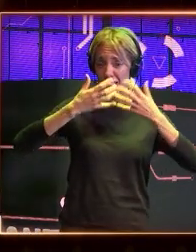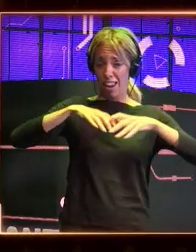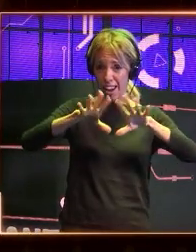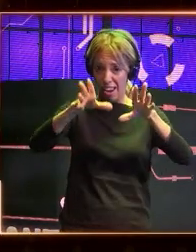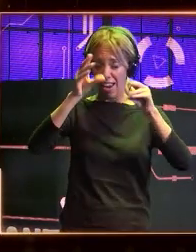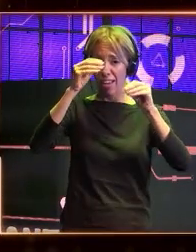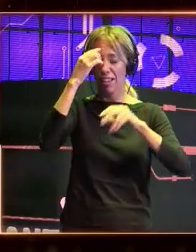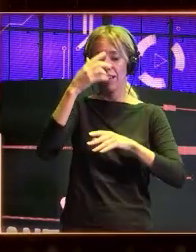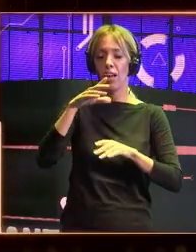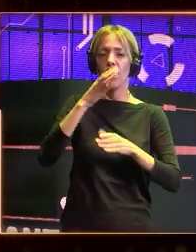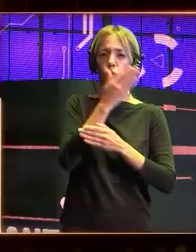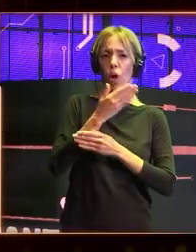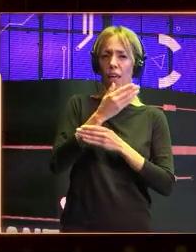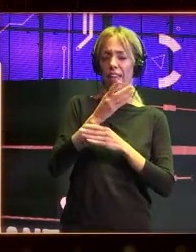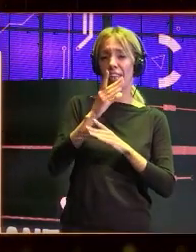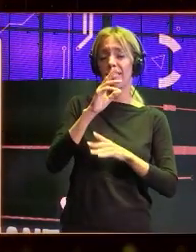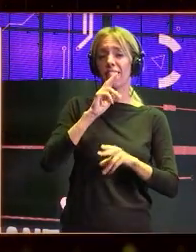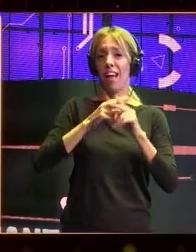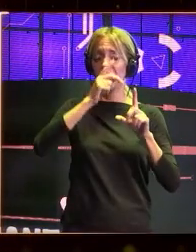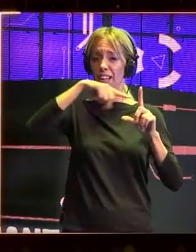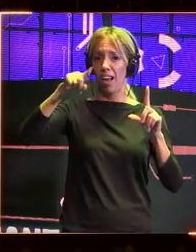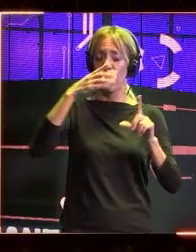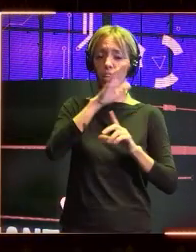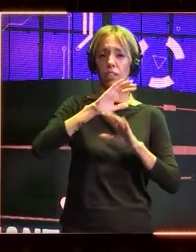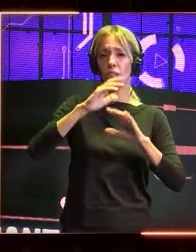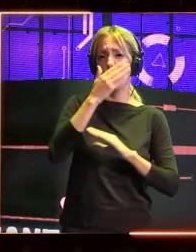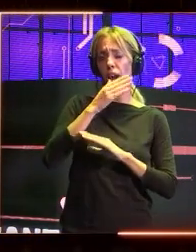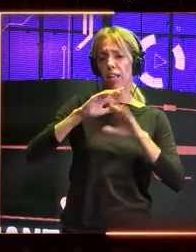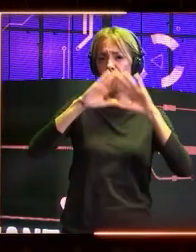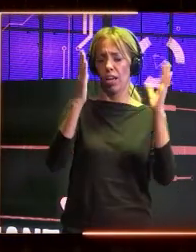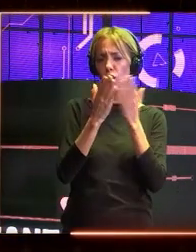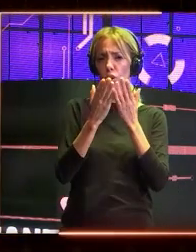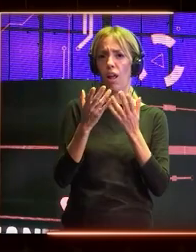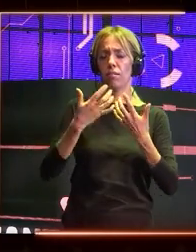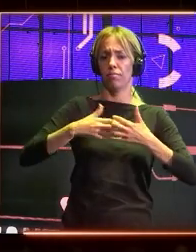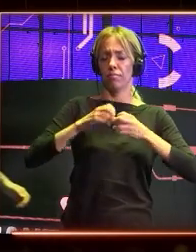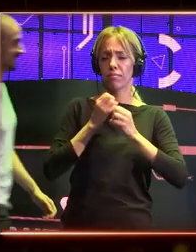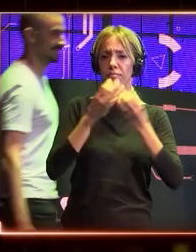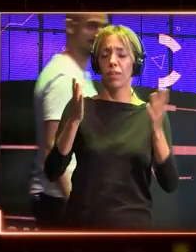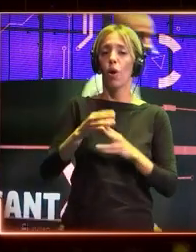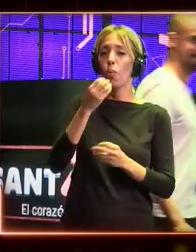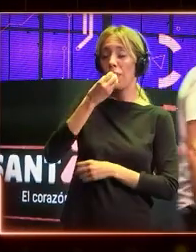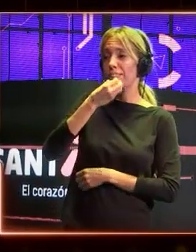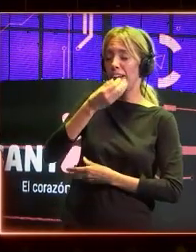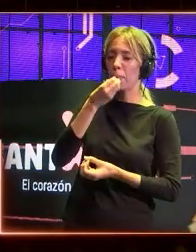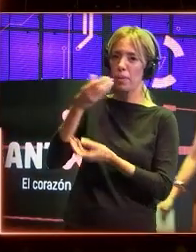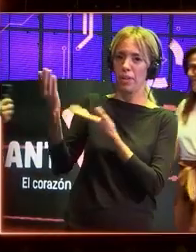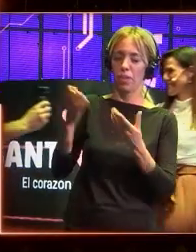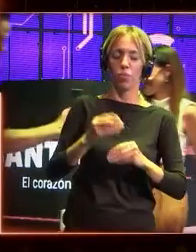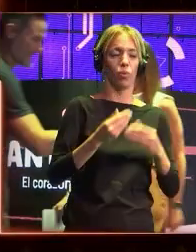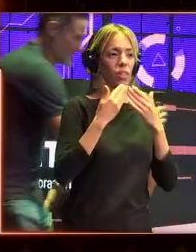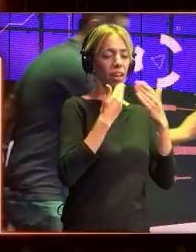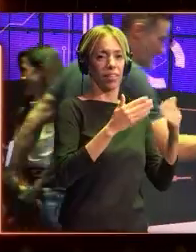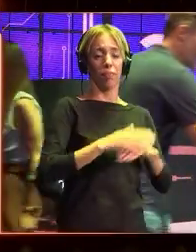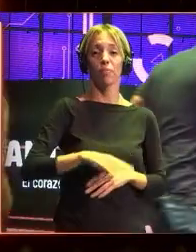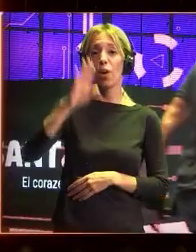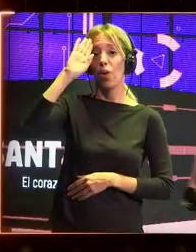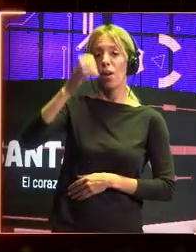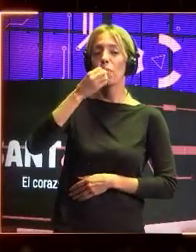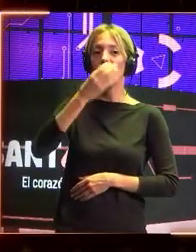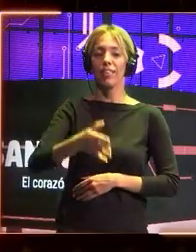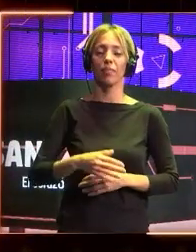escuela de organización Industrial Carlos Santana Muy buenas tardes bienvenido buenas